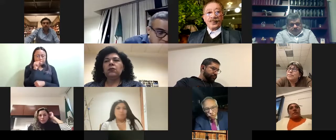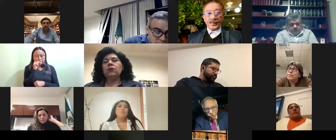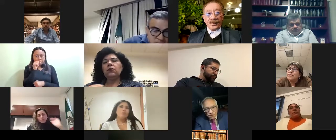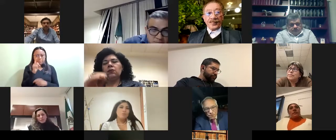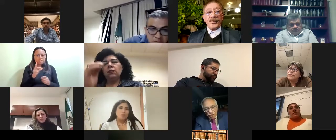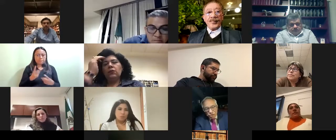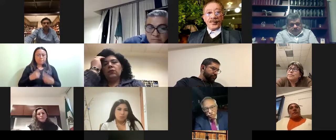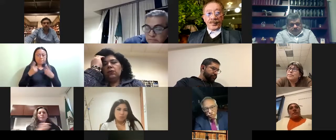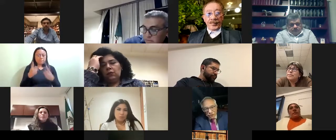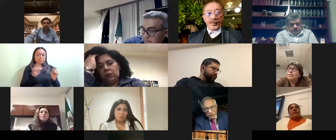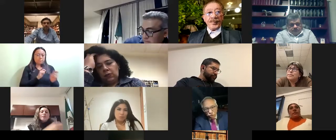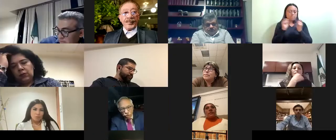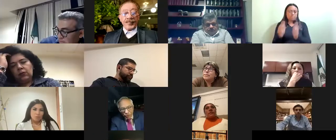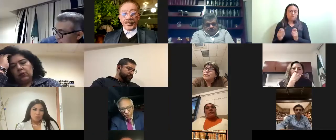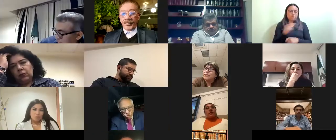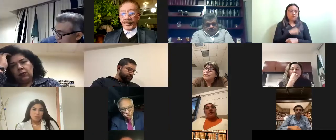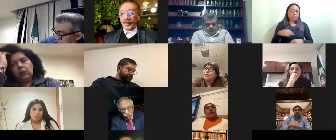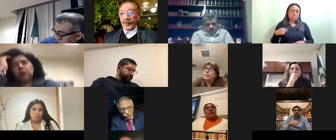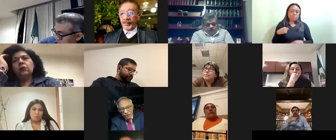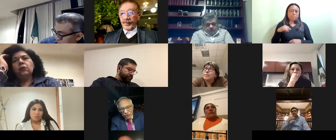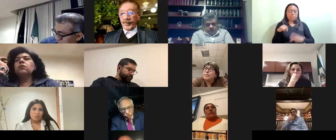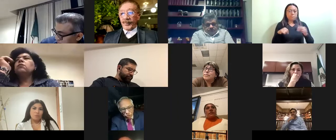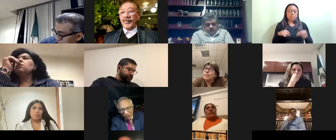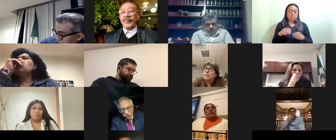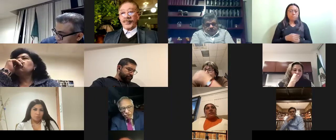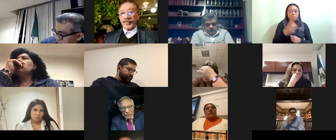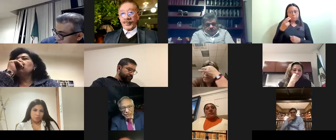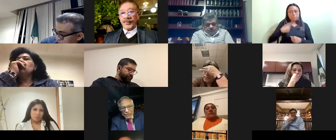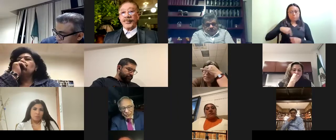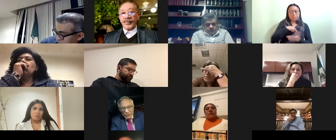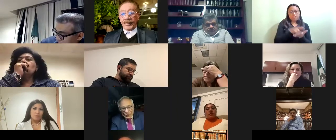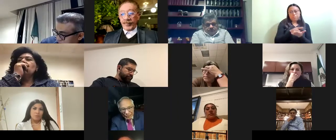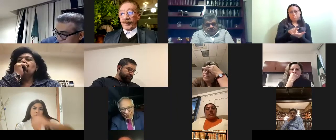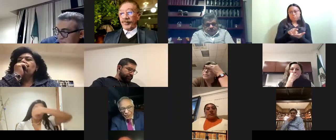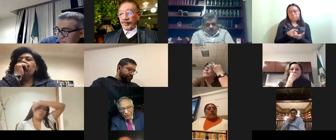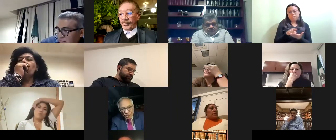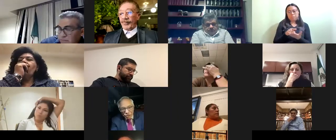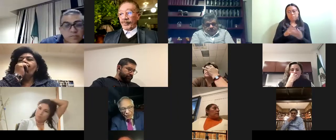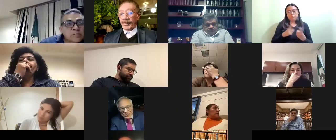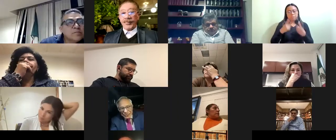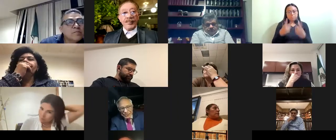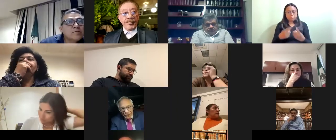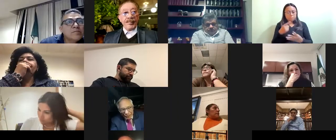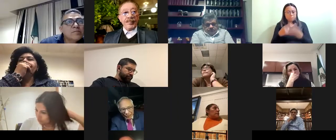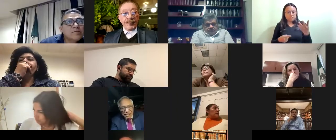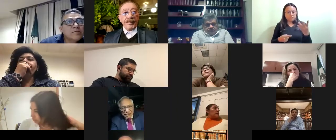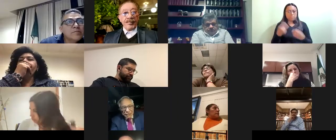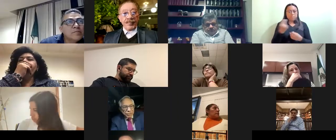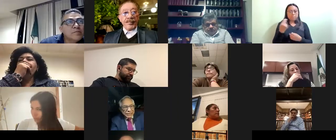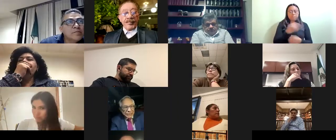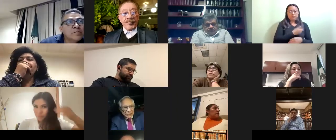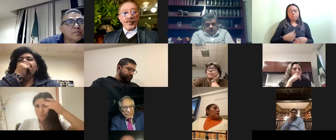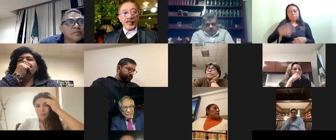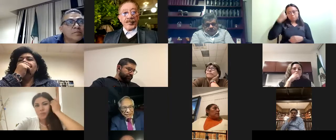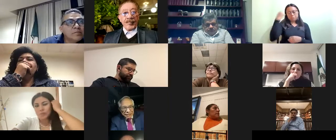turno y nosotros inconformarnos o no, ese es nuestro derecho, y darle los elementos a la presidencia para que de una